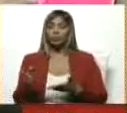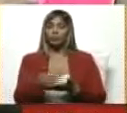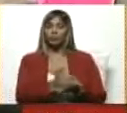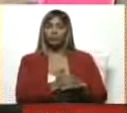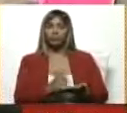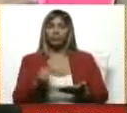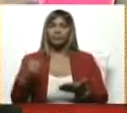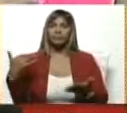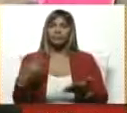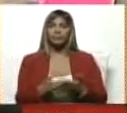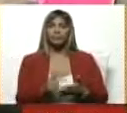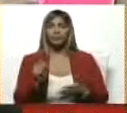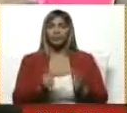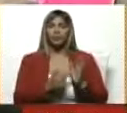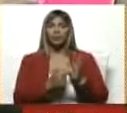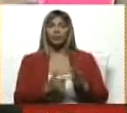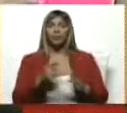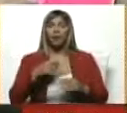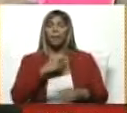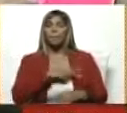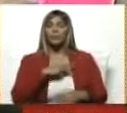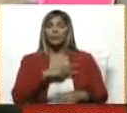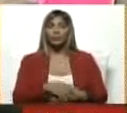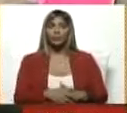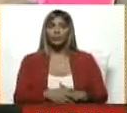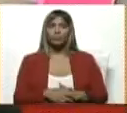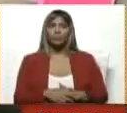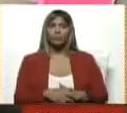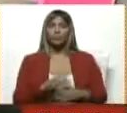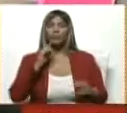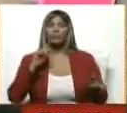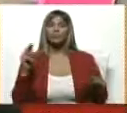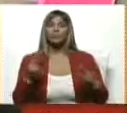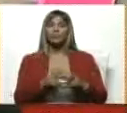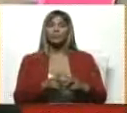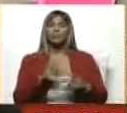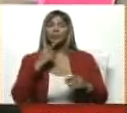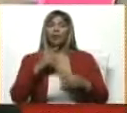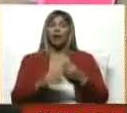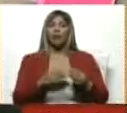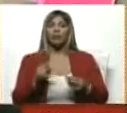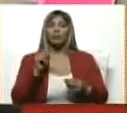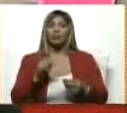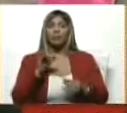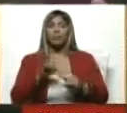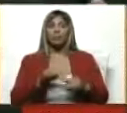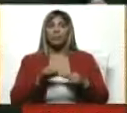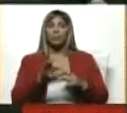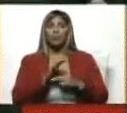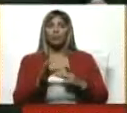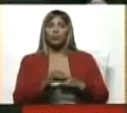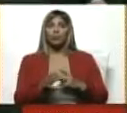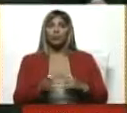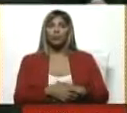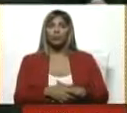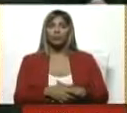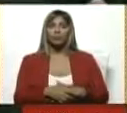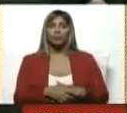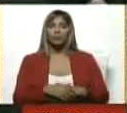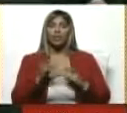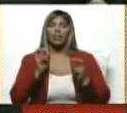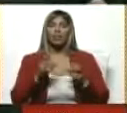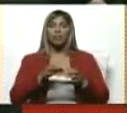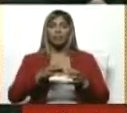largo del lanzamiento de la gran misión es el encuentro que se ha producido entre los mismos cultores. Sabemos que por temas